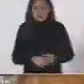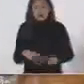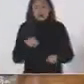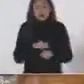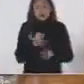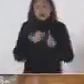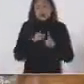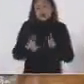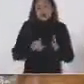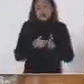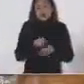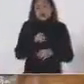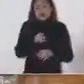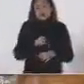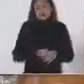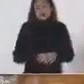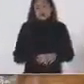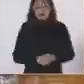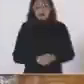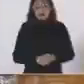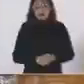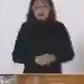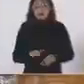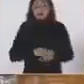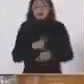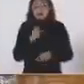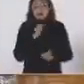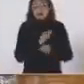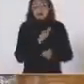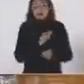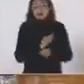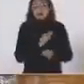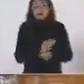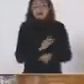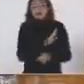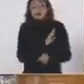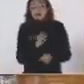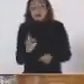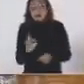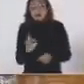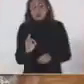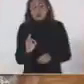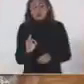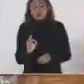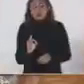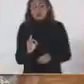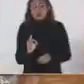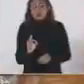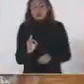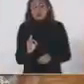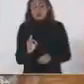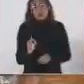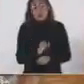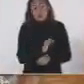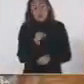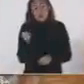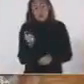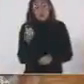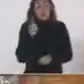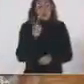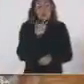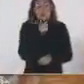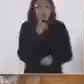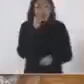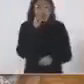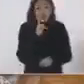esa iniciativa, porque esta iniciativa va a desencadenar que otras y otros